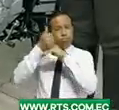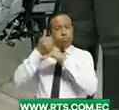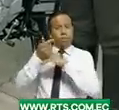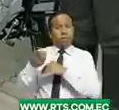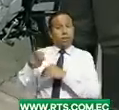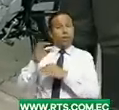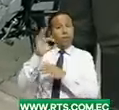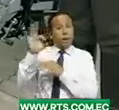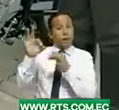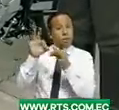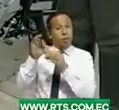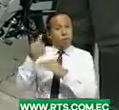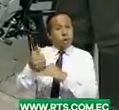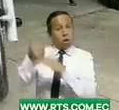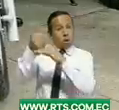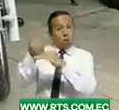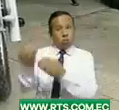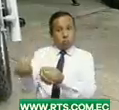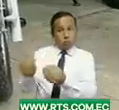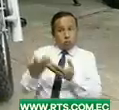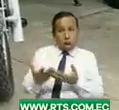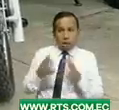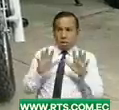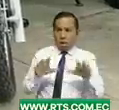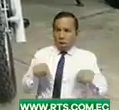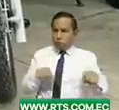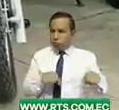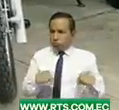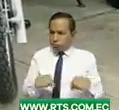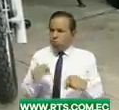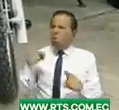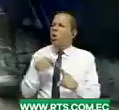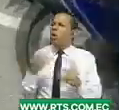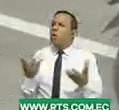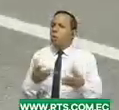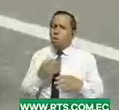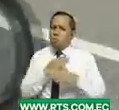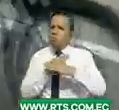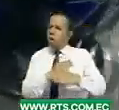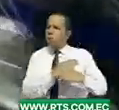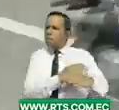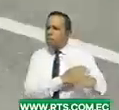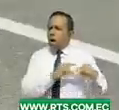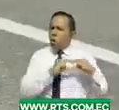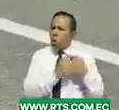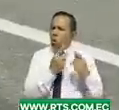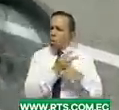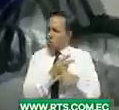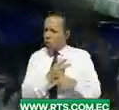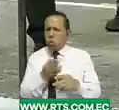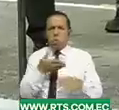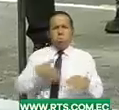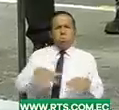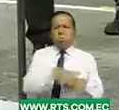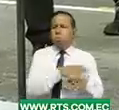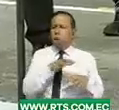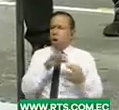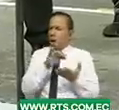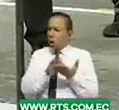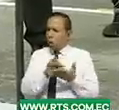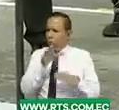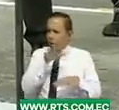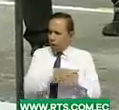El Oro, ayuda que va encaminada al combate de la delincuencia organizada en el Cantón Machala. Es un compromiso que nos